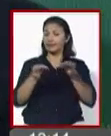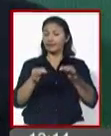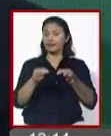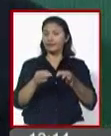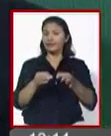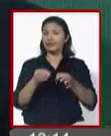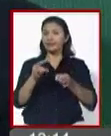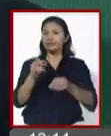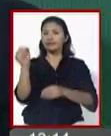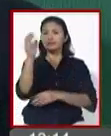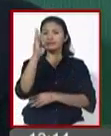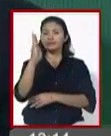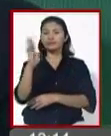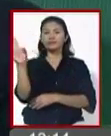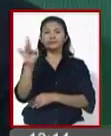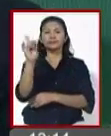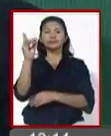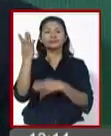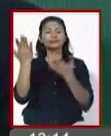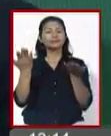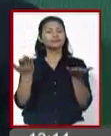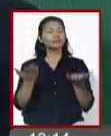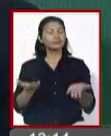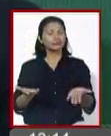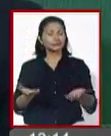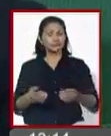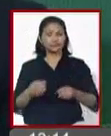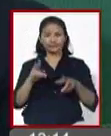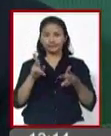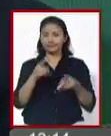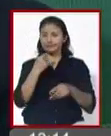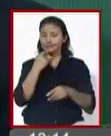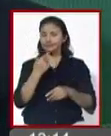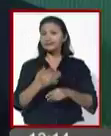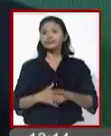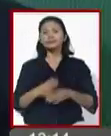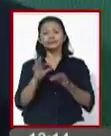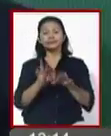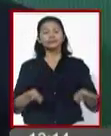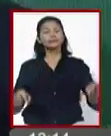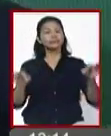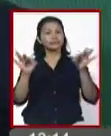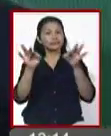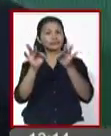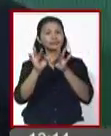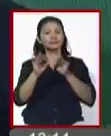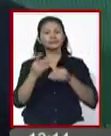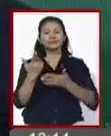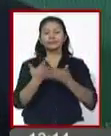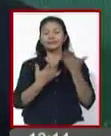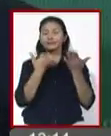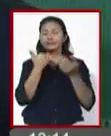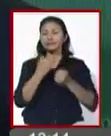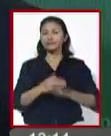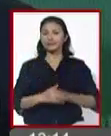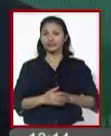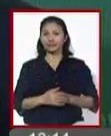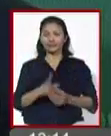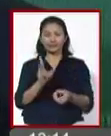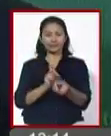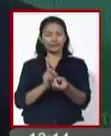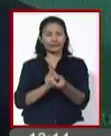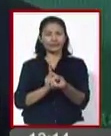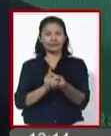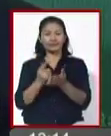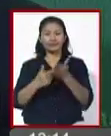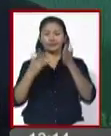los expertos de Brasil como los bolivianos que estaban aquí presentes, es la importancia de que frente a esas situaciones los